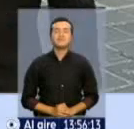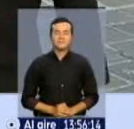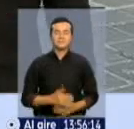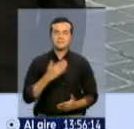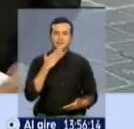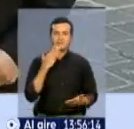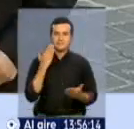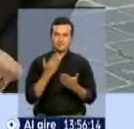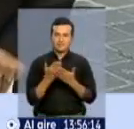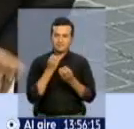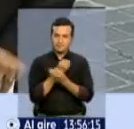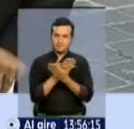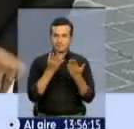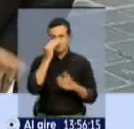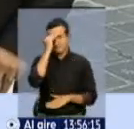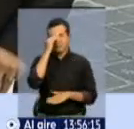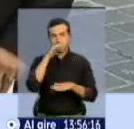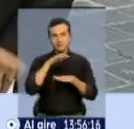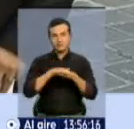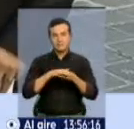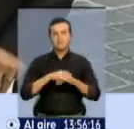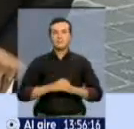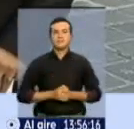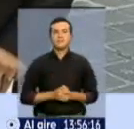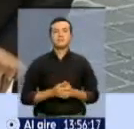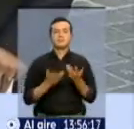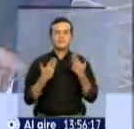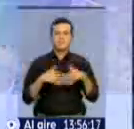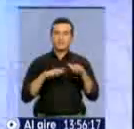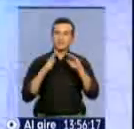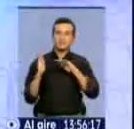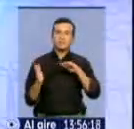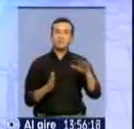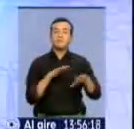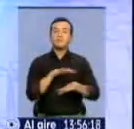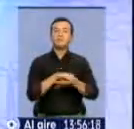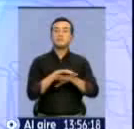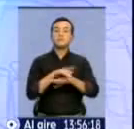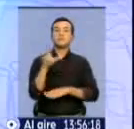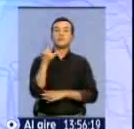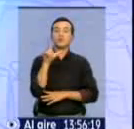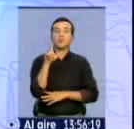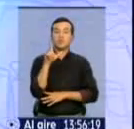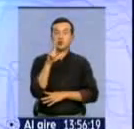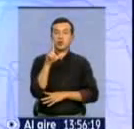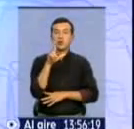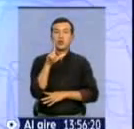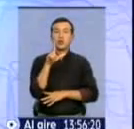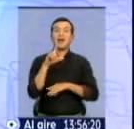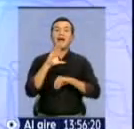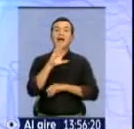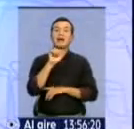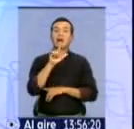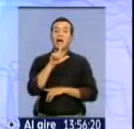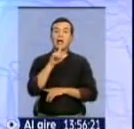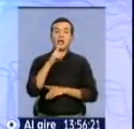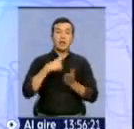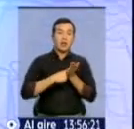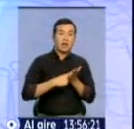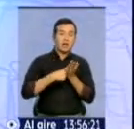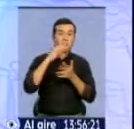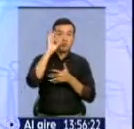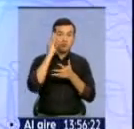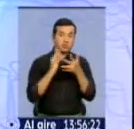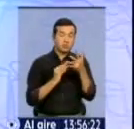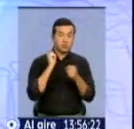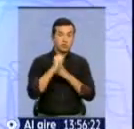Gracias, Javier. Para ti también, muy buenas tardes. Gracias por ese informe. Mientras tanto, a la tarde de este lunes, el Consejo de Administración Legislativa calificará la proforma